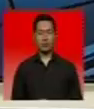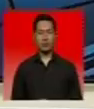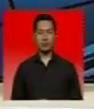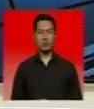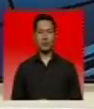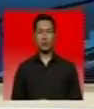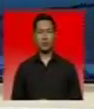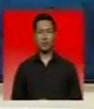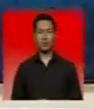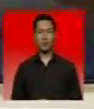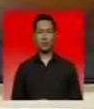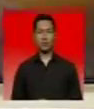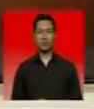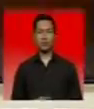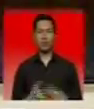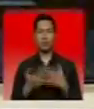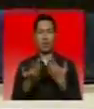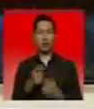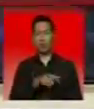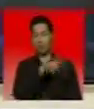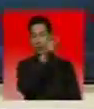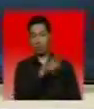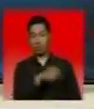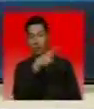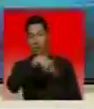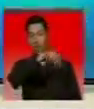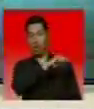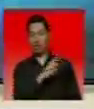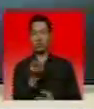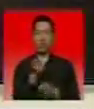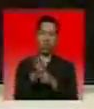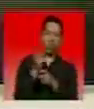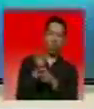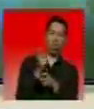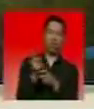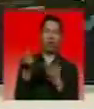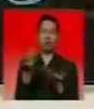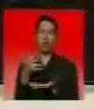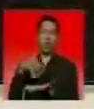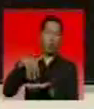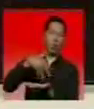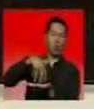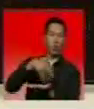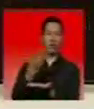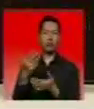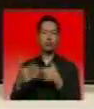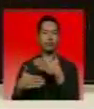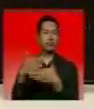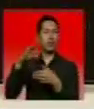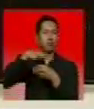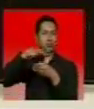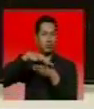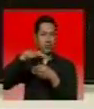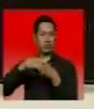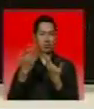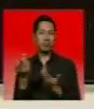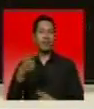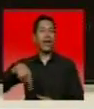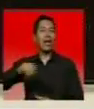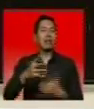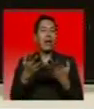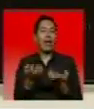Quienes intentan sembrar dudas sobre la transparencia del último proceso electoral buscan notoriedad política.